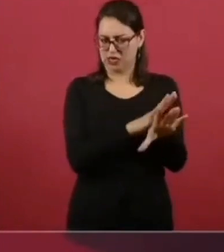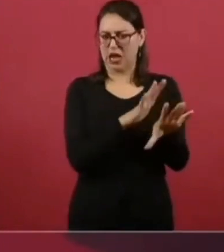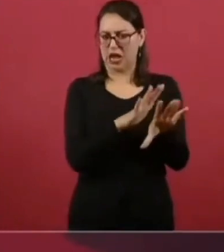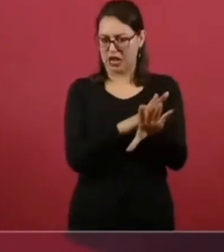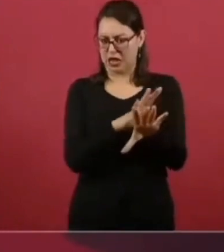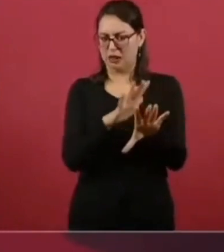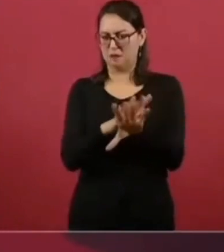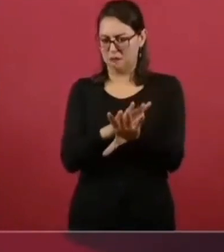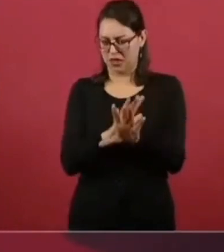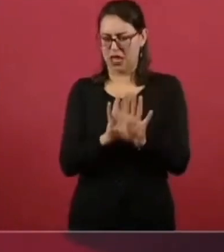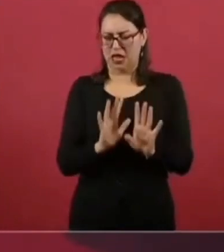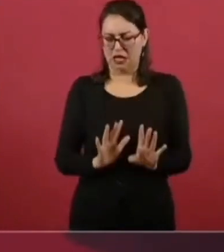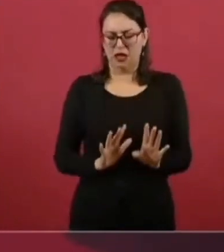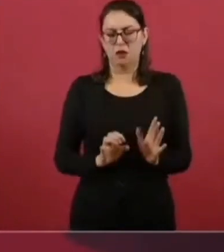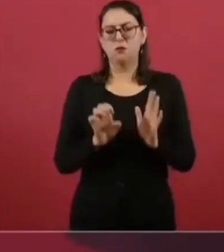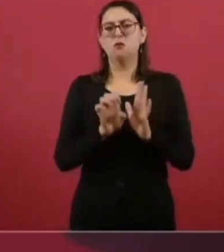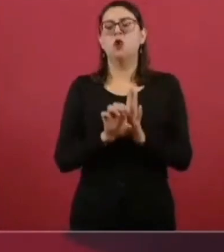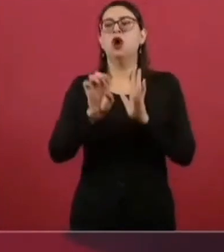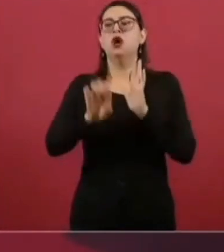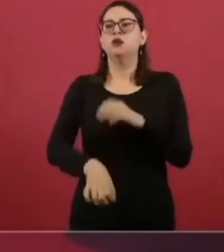no es todo Televisa.